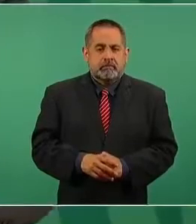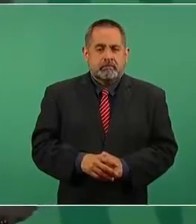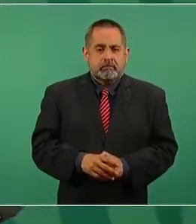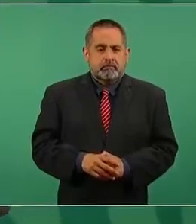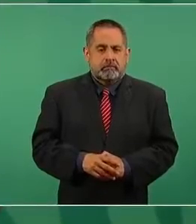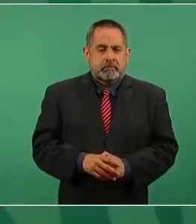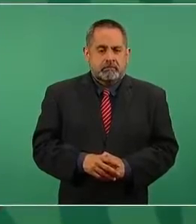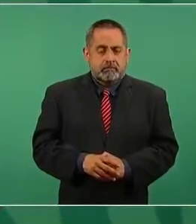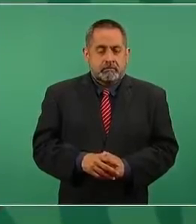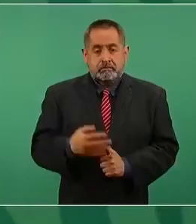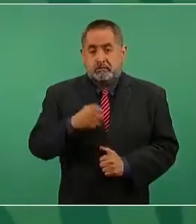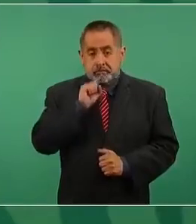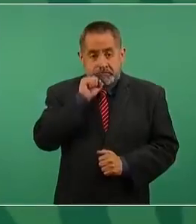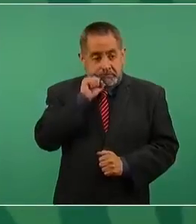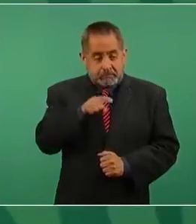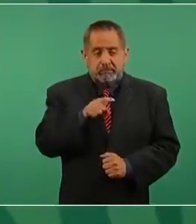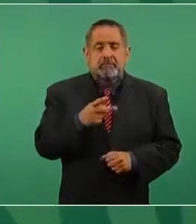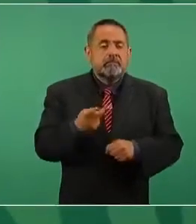Y aún así